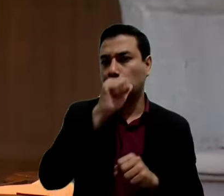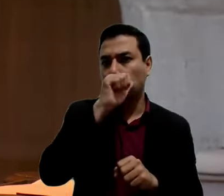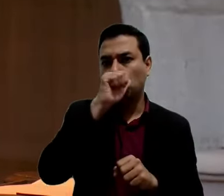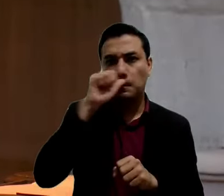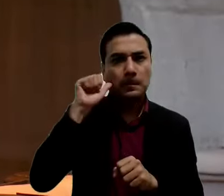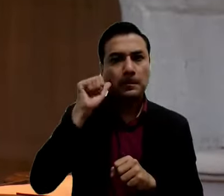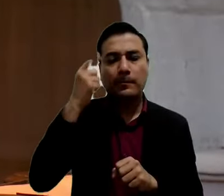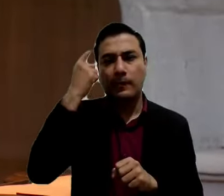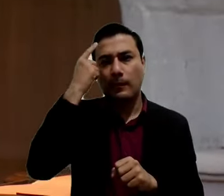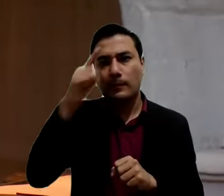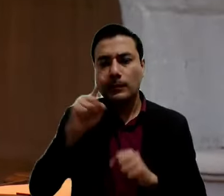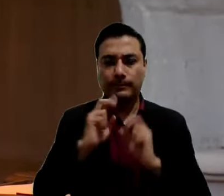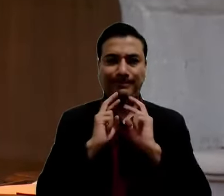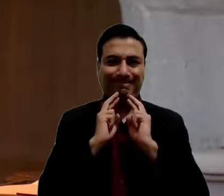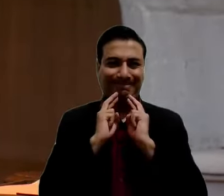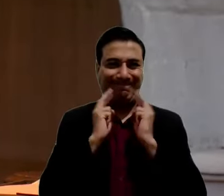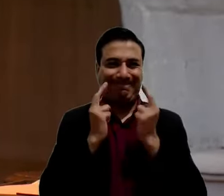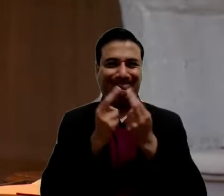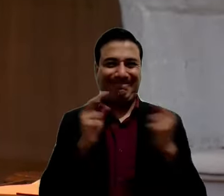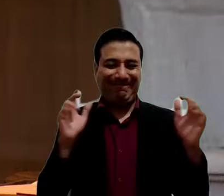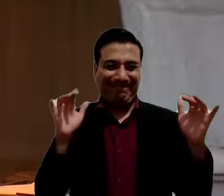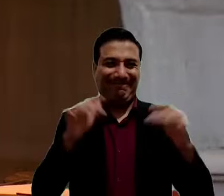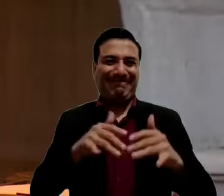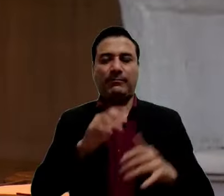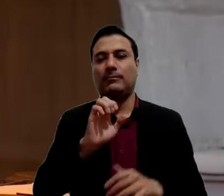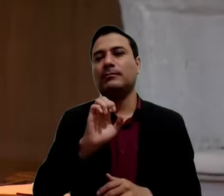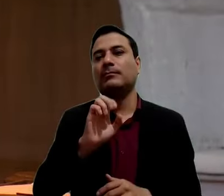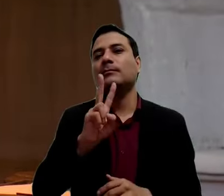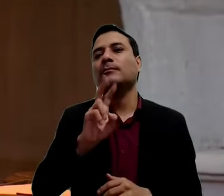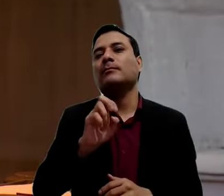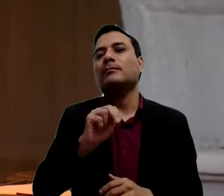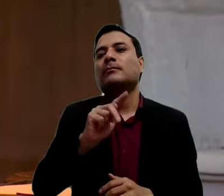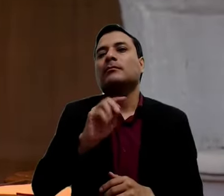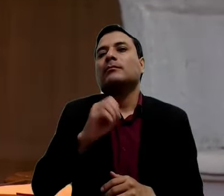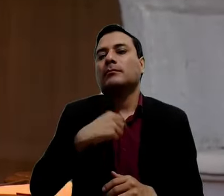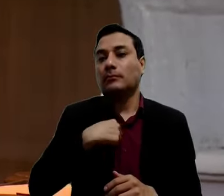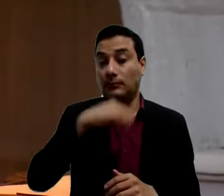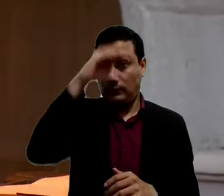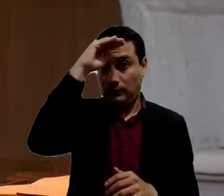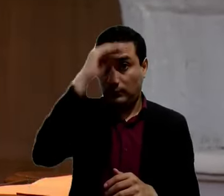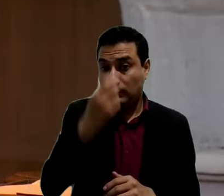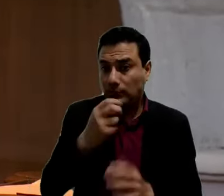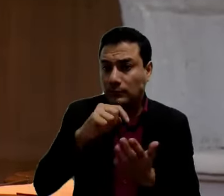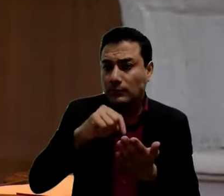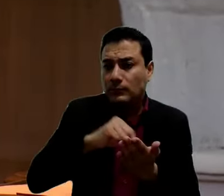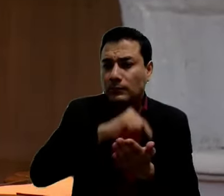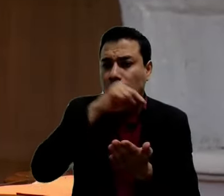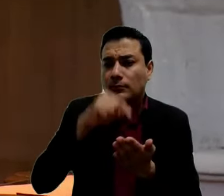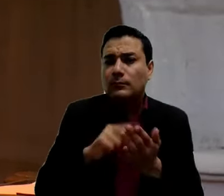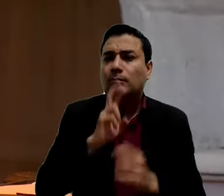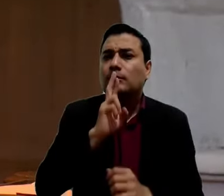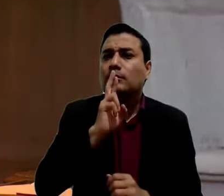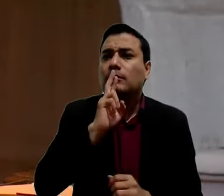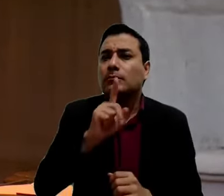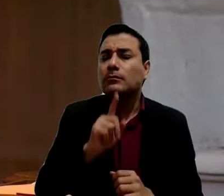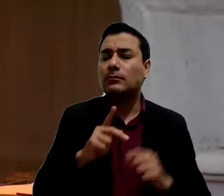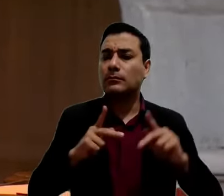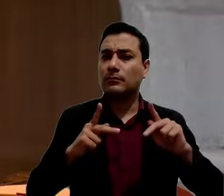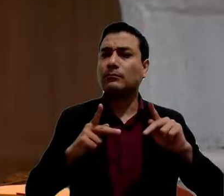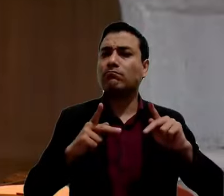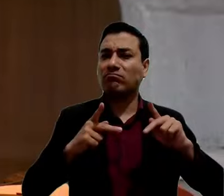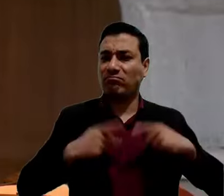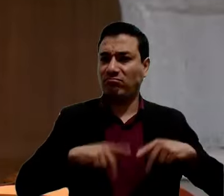para la realización de este evento Pando que logísticamente sería el espacio más accesible para recibir a las